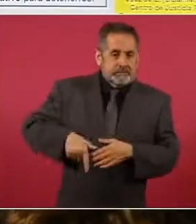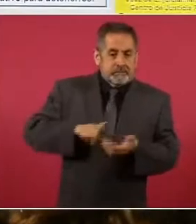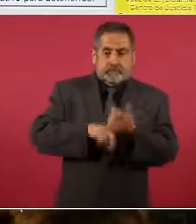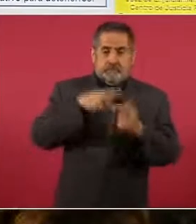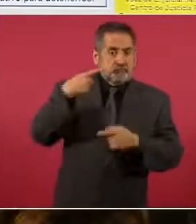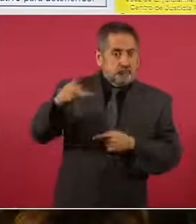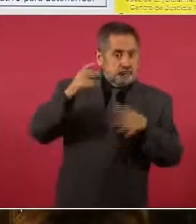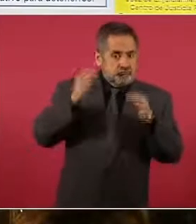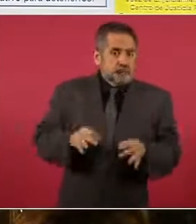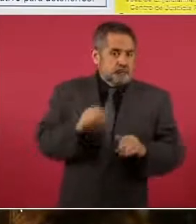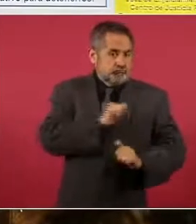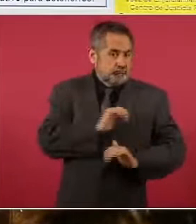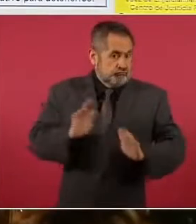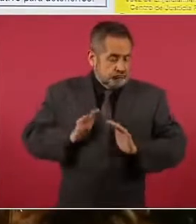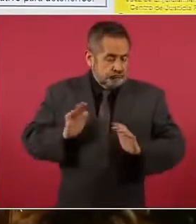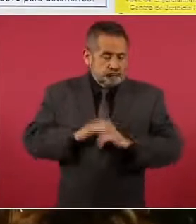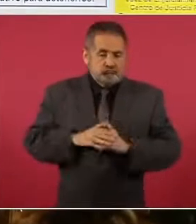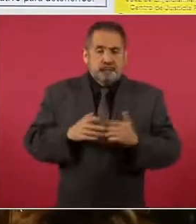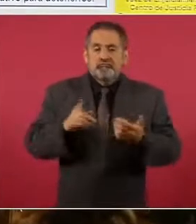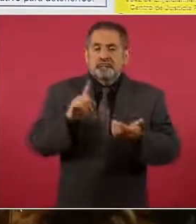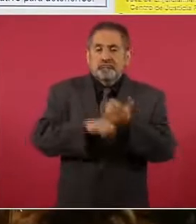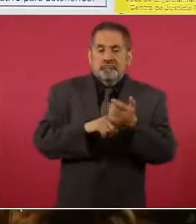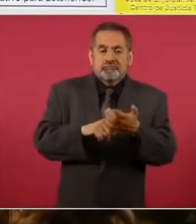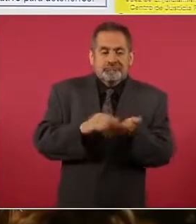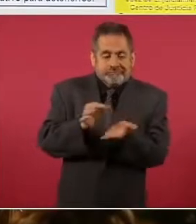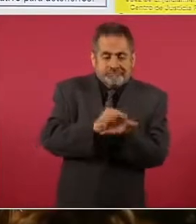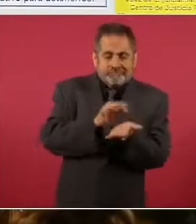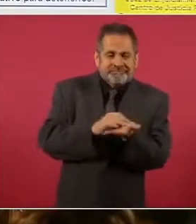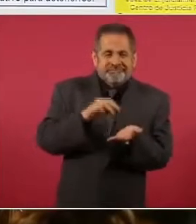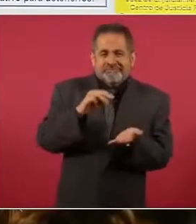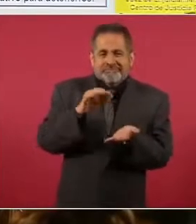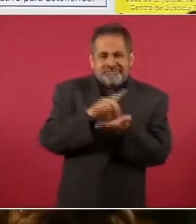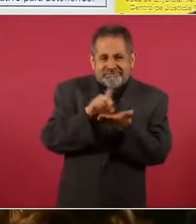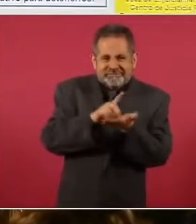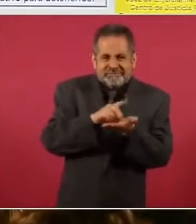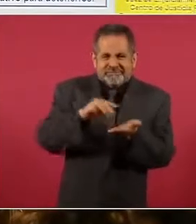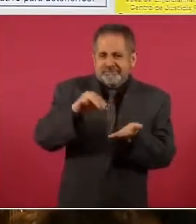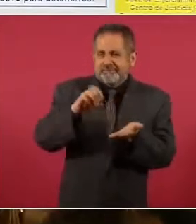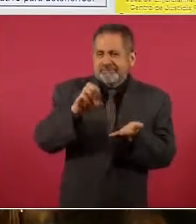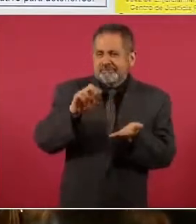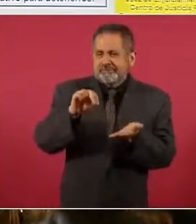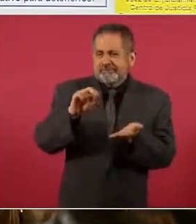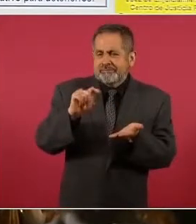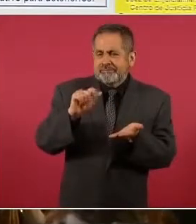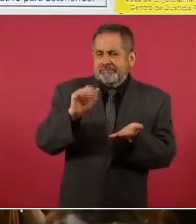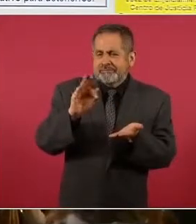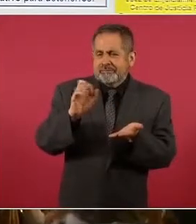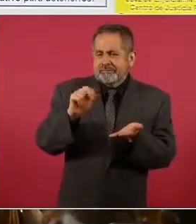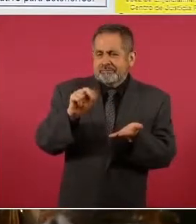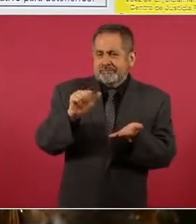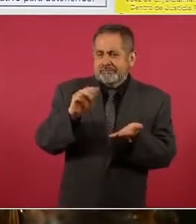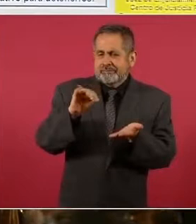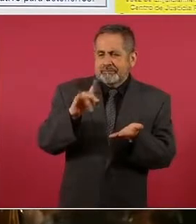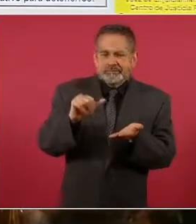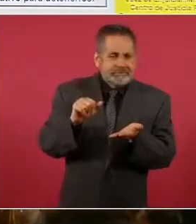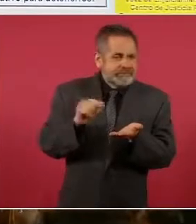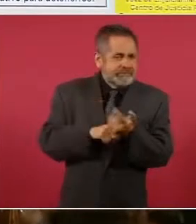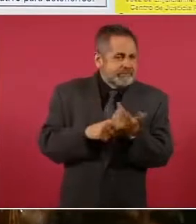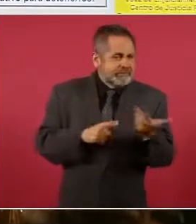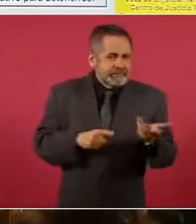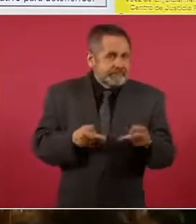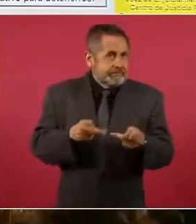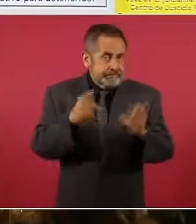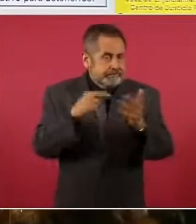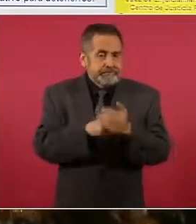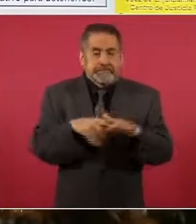del Ejército, posesión de metanfetaminas con fines de transportación. En este caso